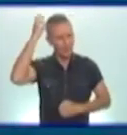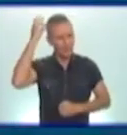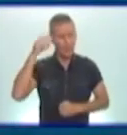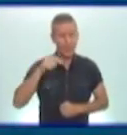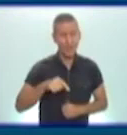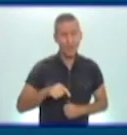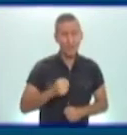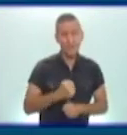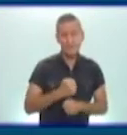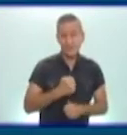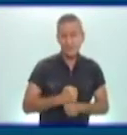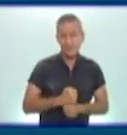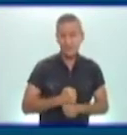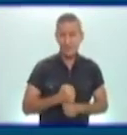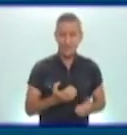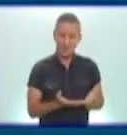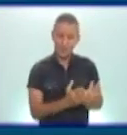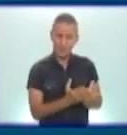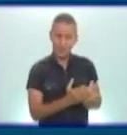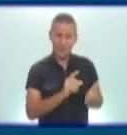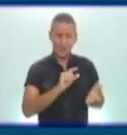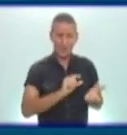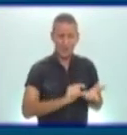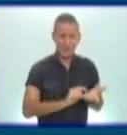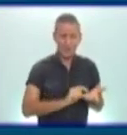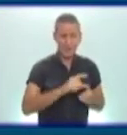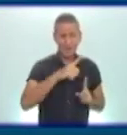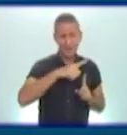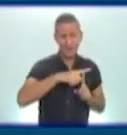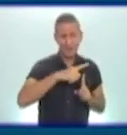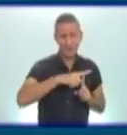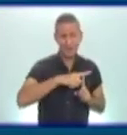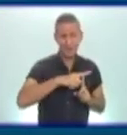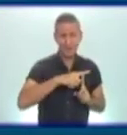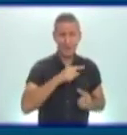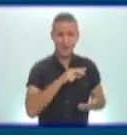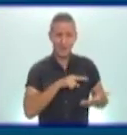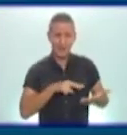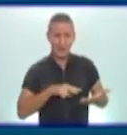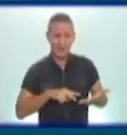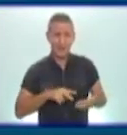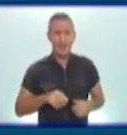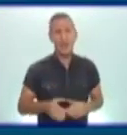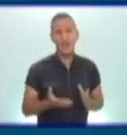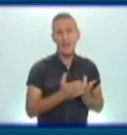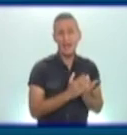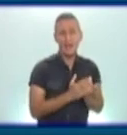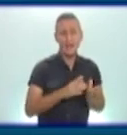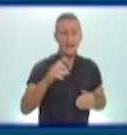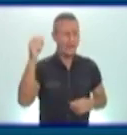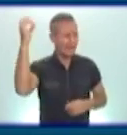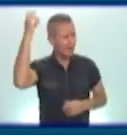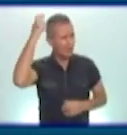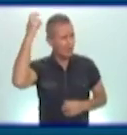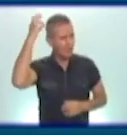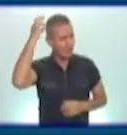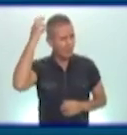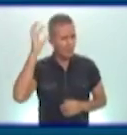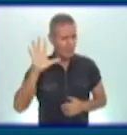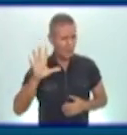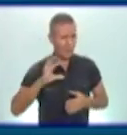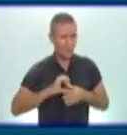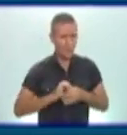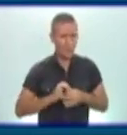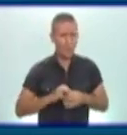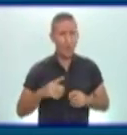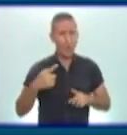Estaremos trabajando con el libro de lectura de quinto grado, con el libro de español de quinto grado y otros textos como por ejemplo